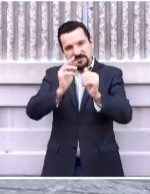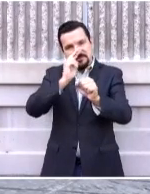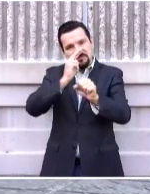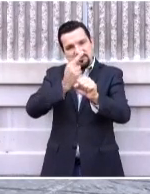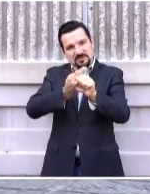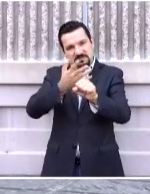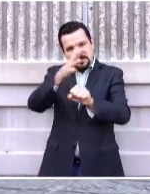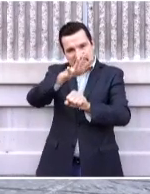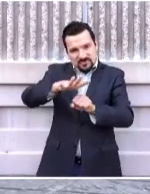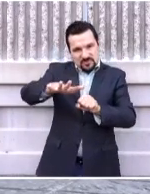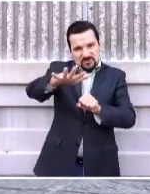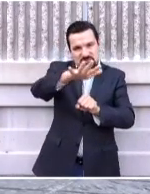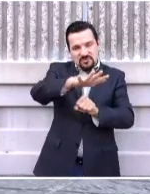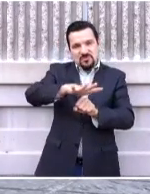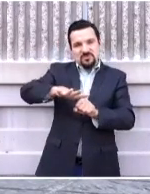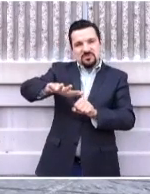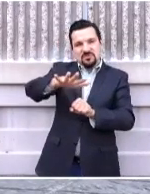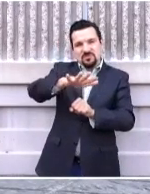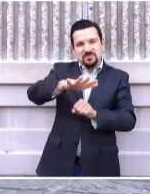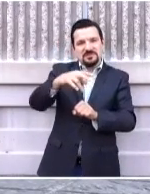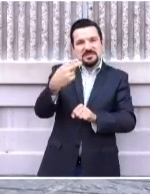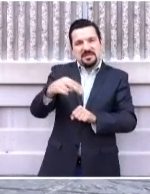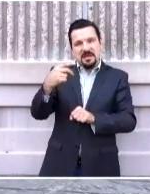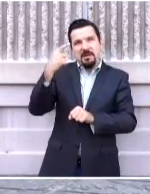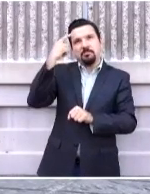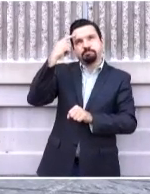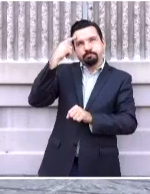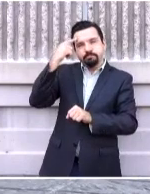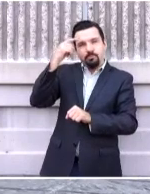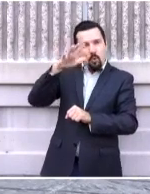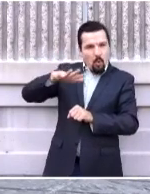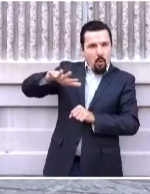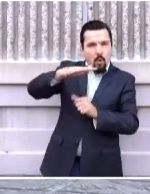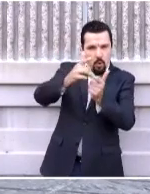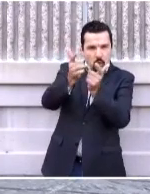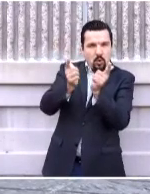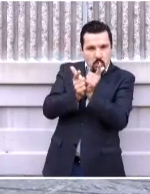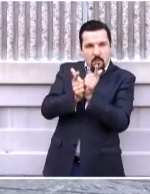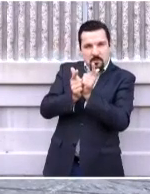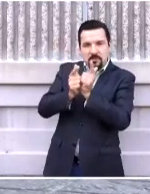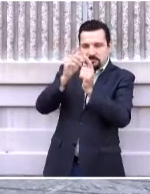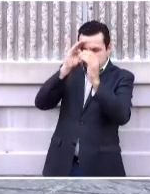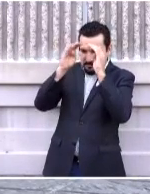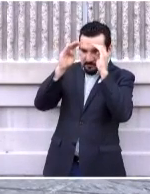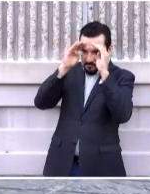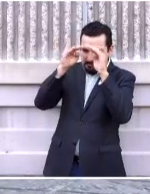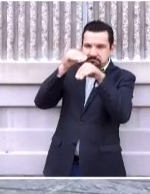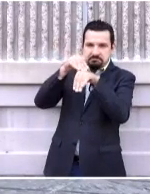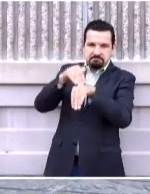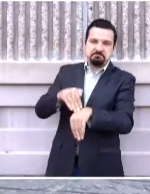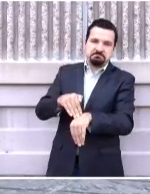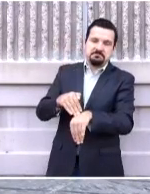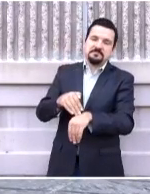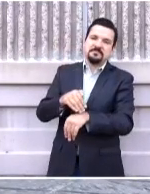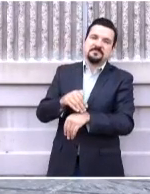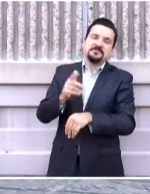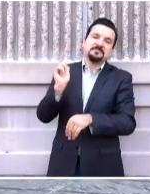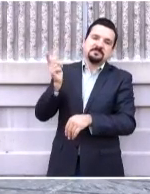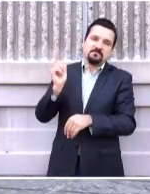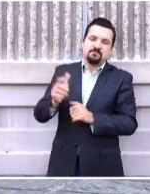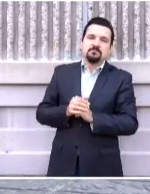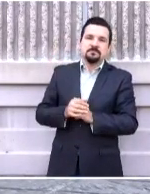a lo que se llama conciencia colectiva. Entonces yo esperaría que estas personas que hacen ejercicio y que consideran que